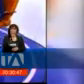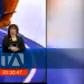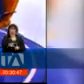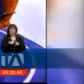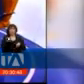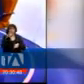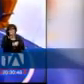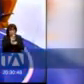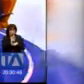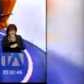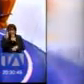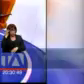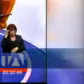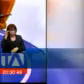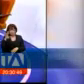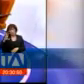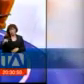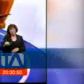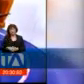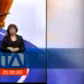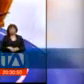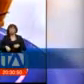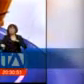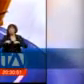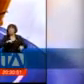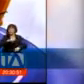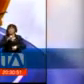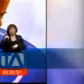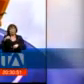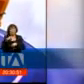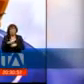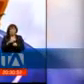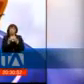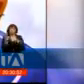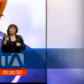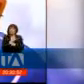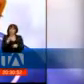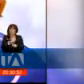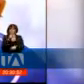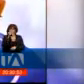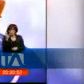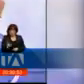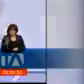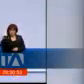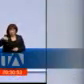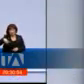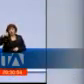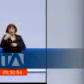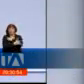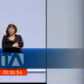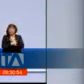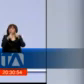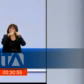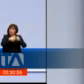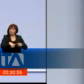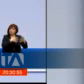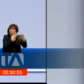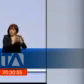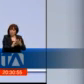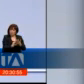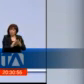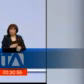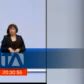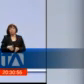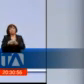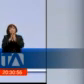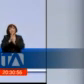Es un trámite normal, siempre que, no siempre, pero muchas veces cuando un extranjero es detenido en el Ecuador, el señor Olavini ha solicitado a